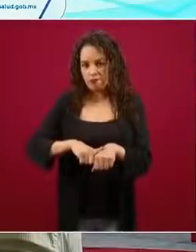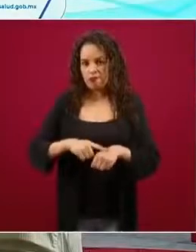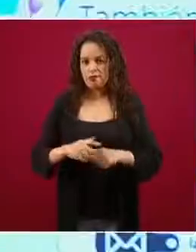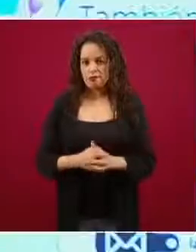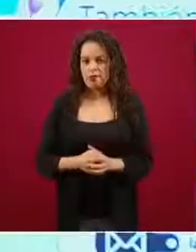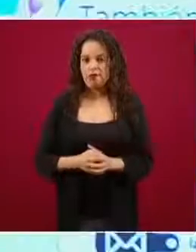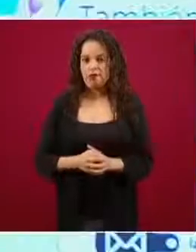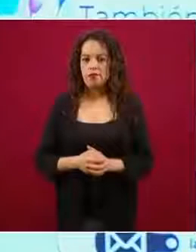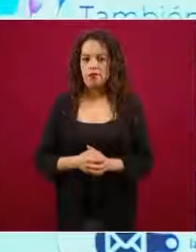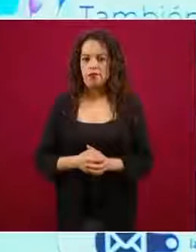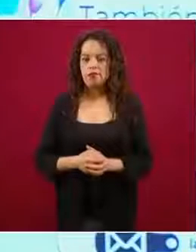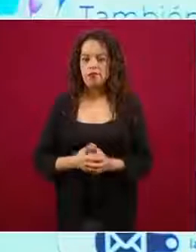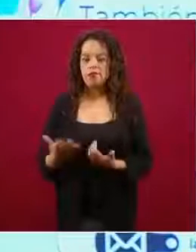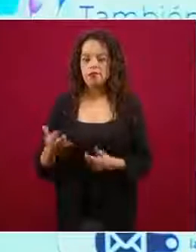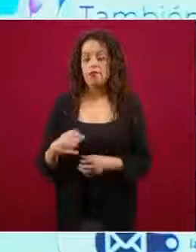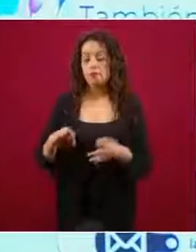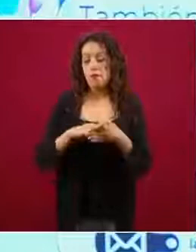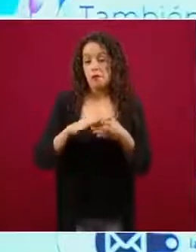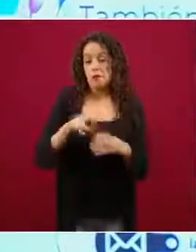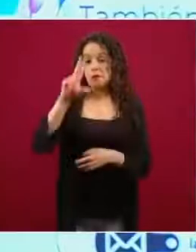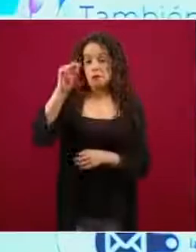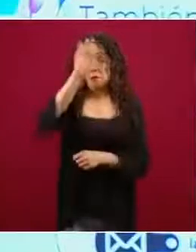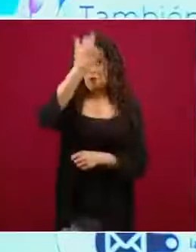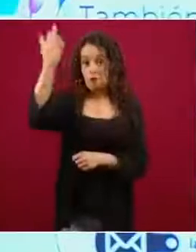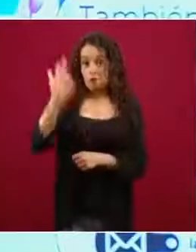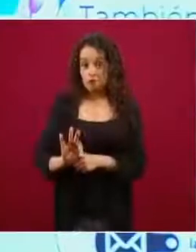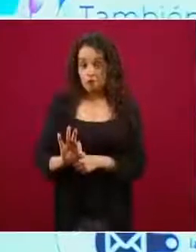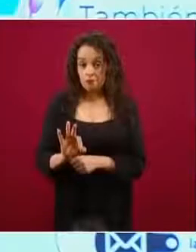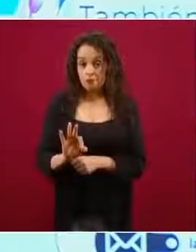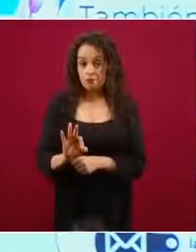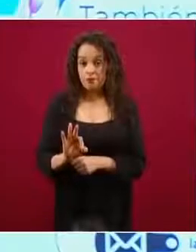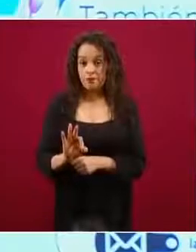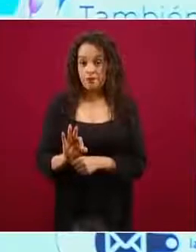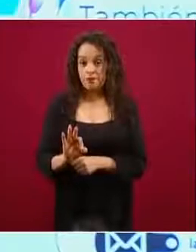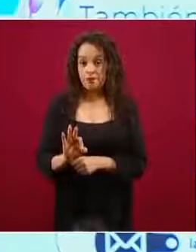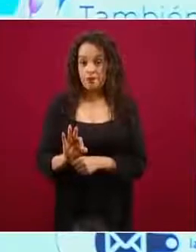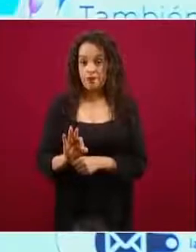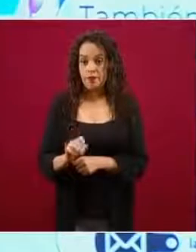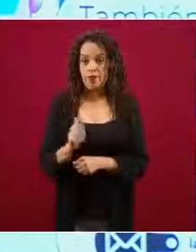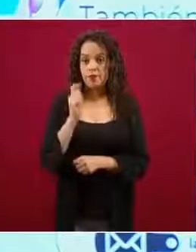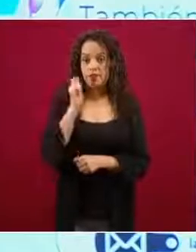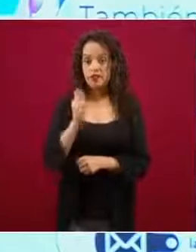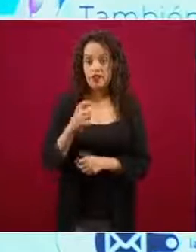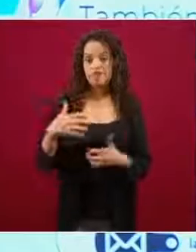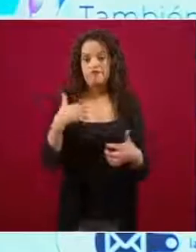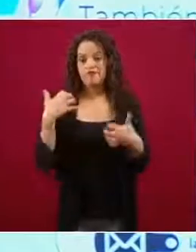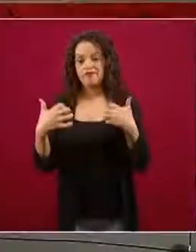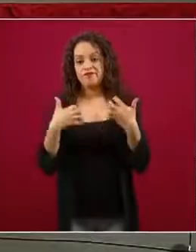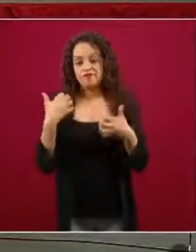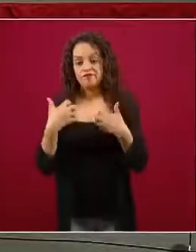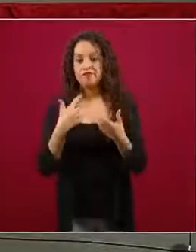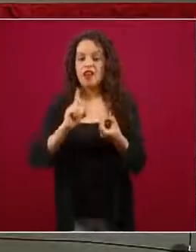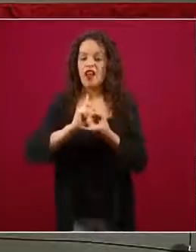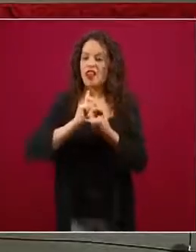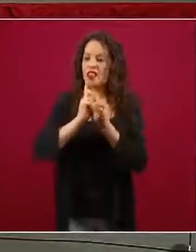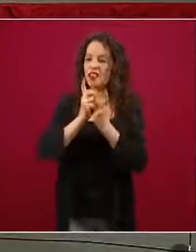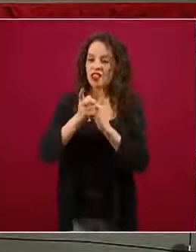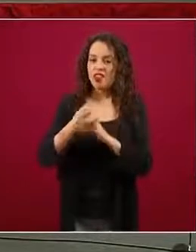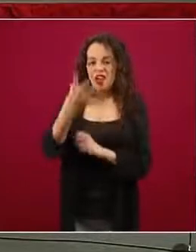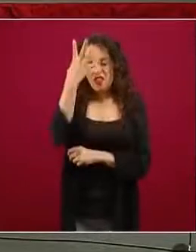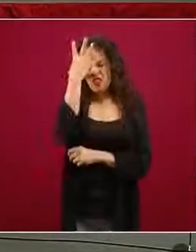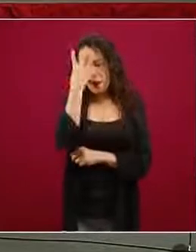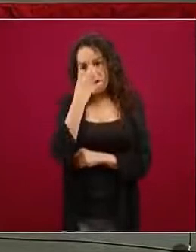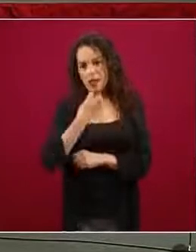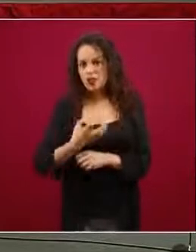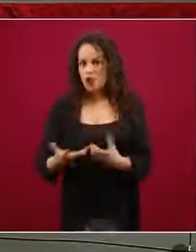un 80%, pueden estar en una comorbilidad con ansiedad, con depresión. Y en adultos mayores también